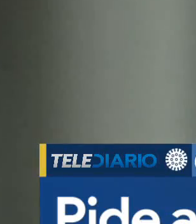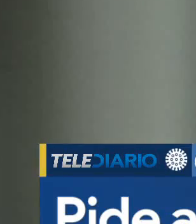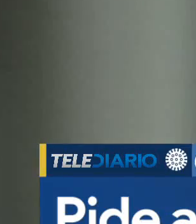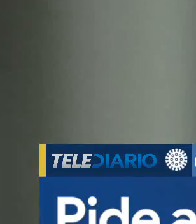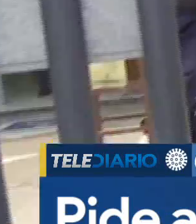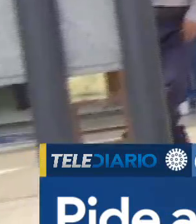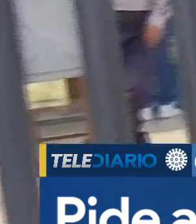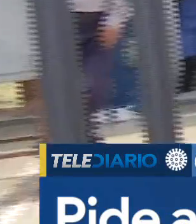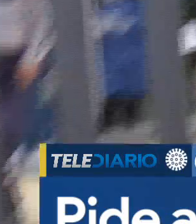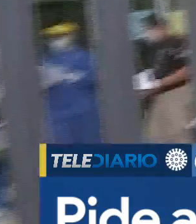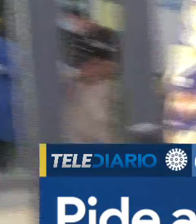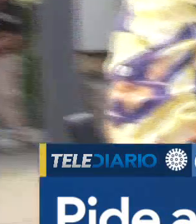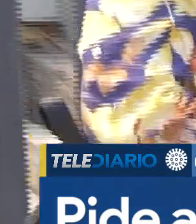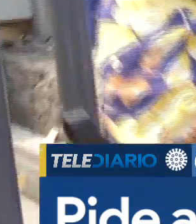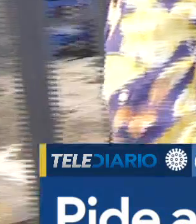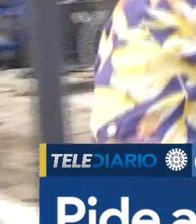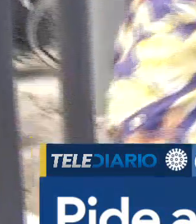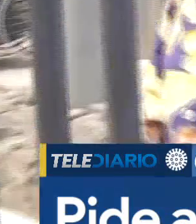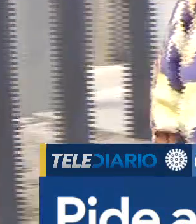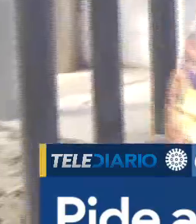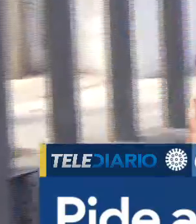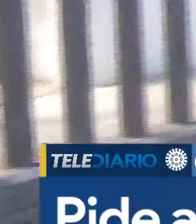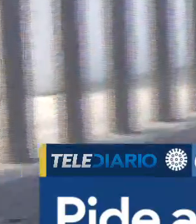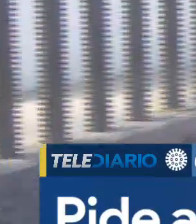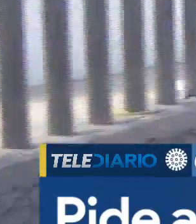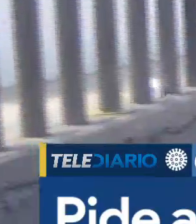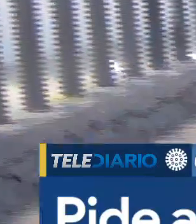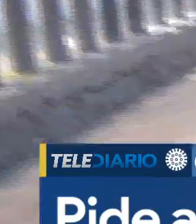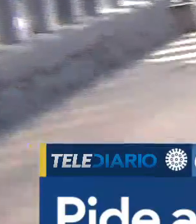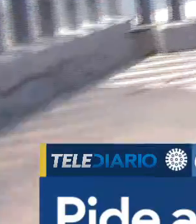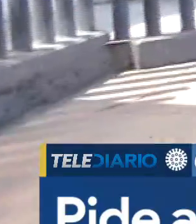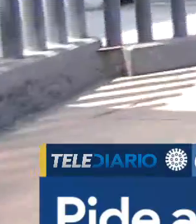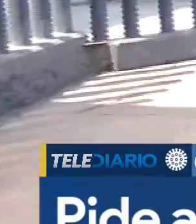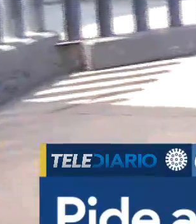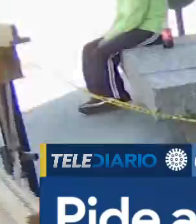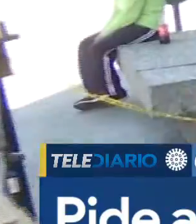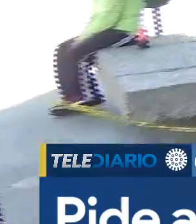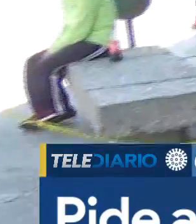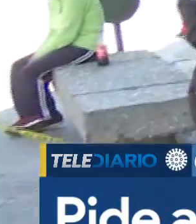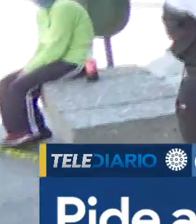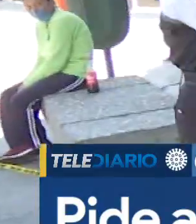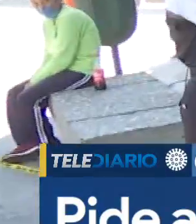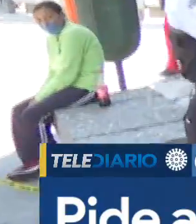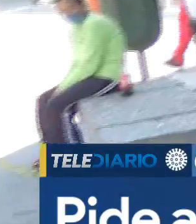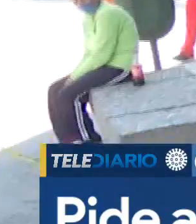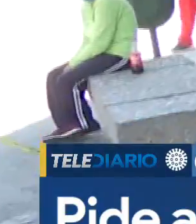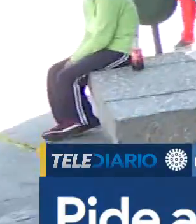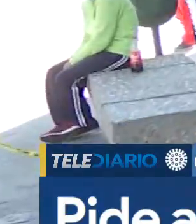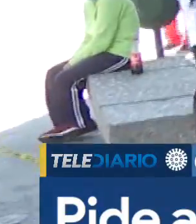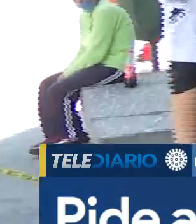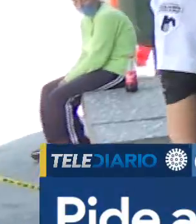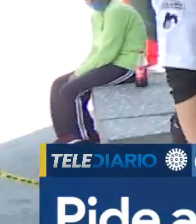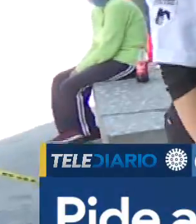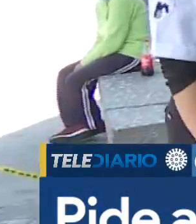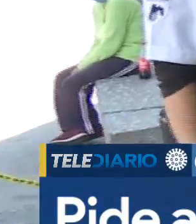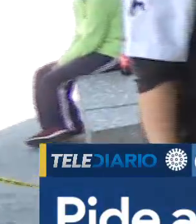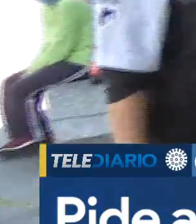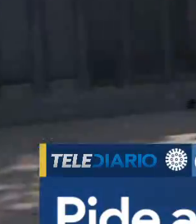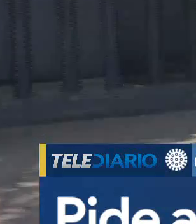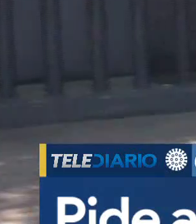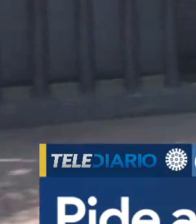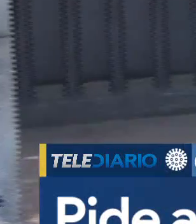estatal consideró que debe existir una partida en específico destinada por la Federación para atender a pacientes de